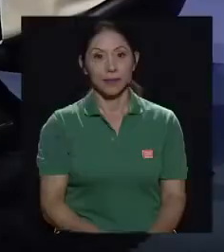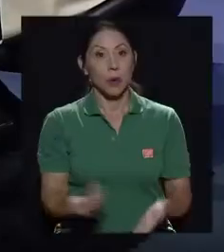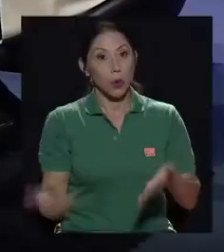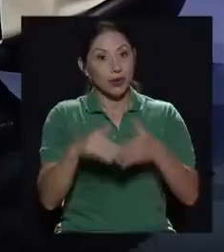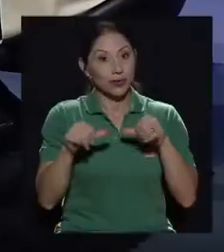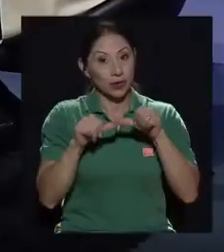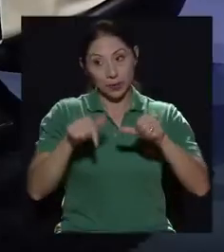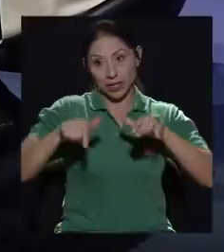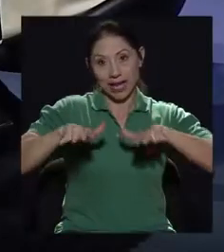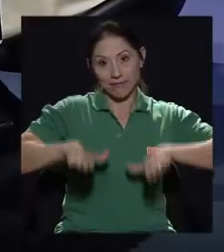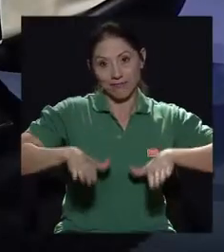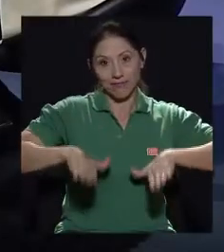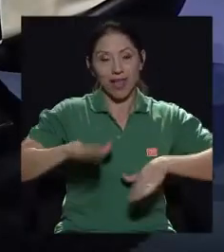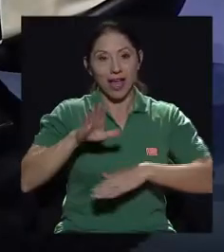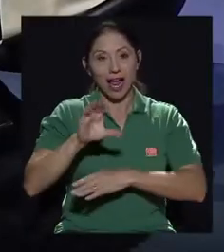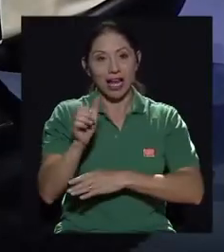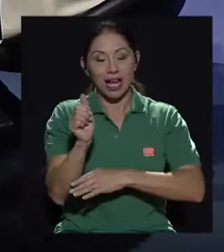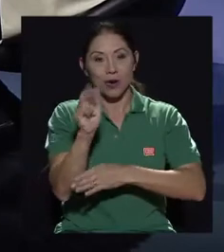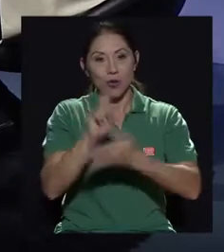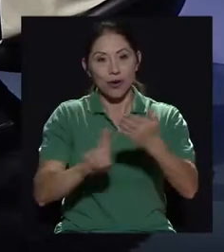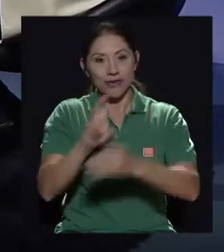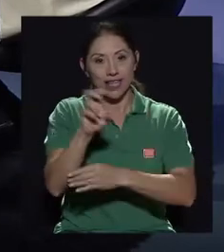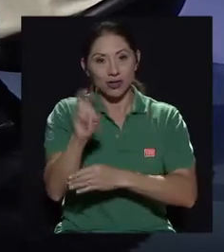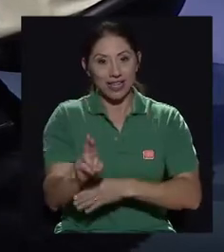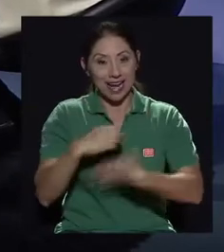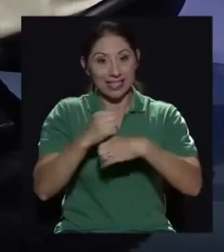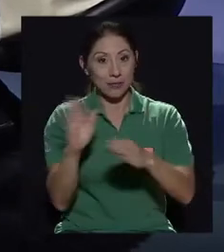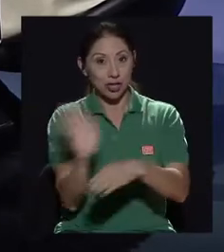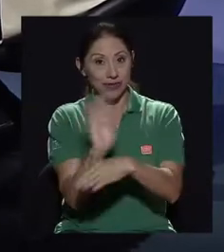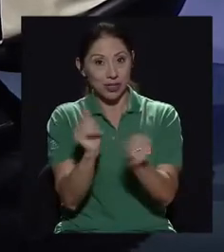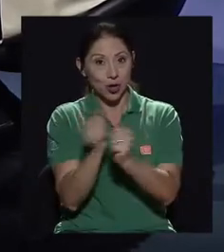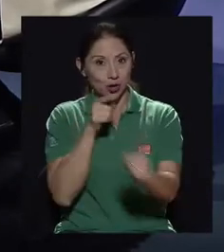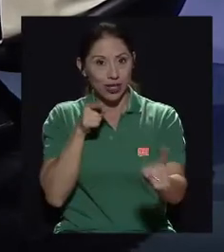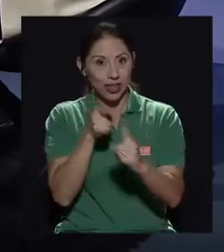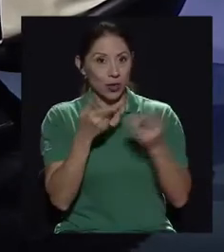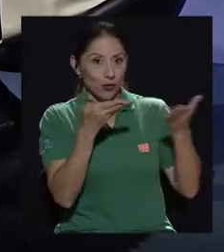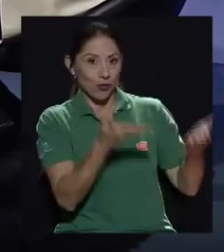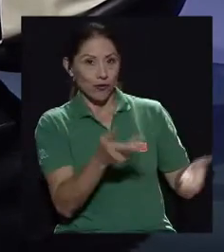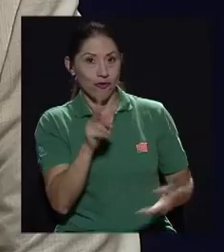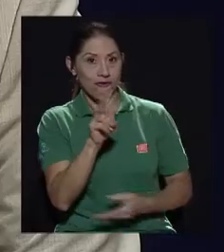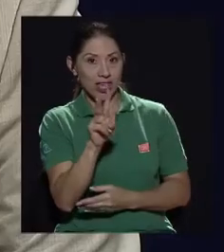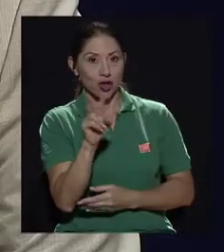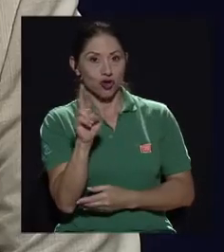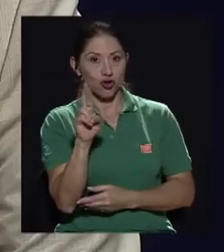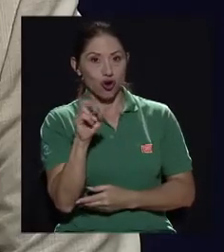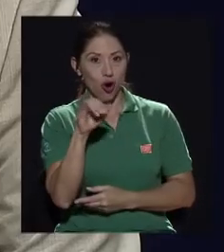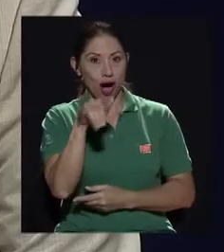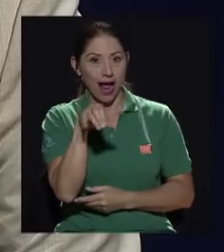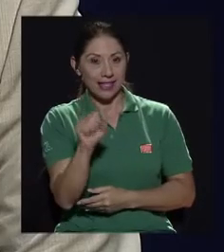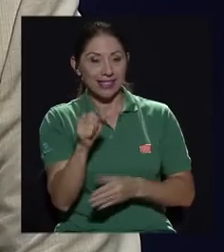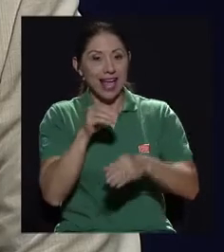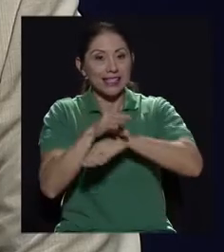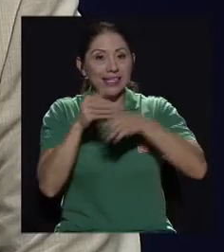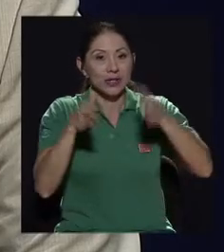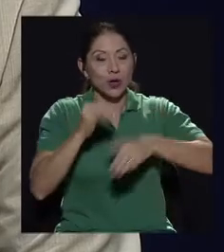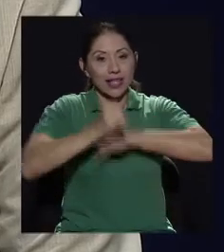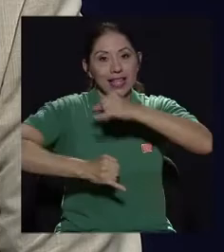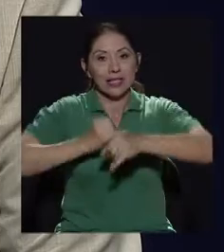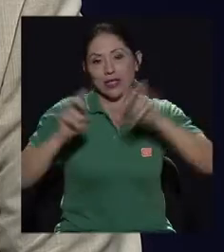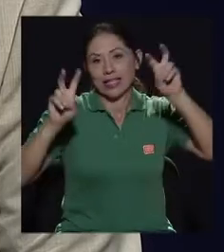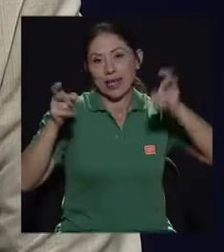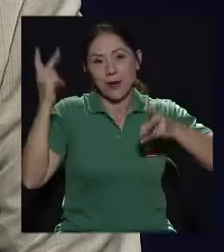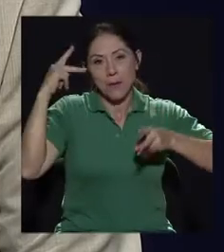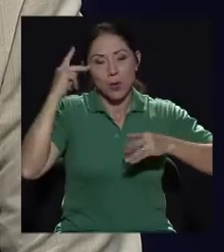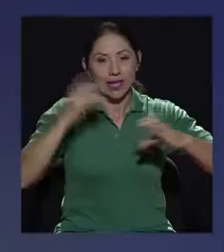regresamos acá los estudios de canal la universidad de costa rica donde hacemos televisión con sentido estamos con víctor rojas asesor internacional en temas de